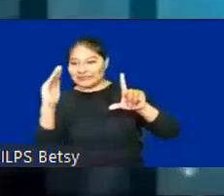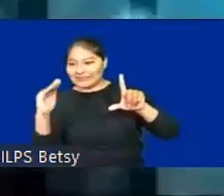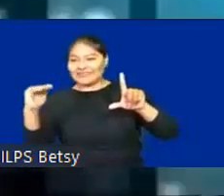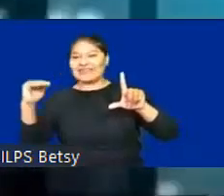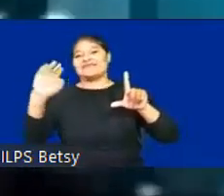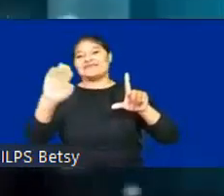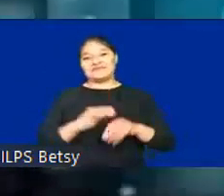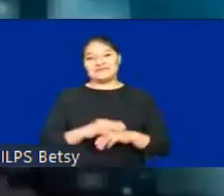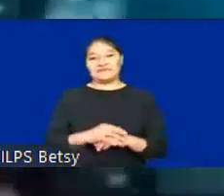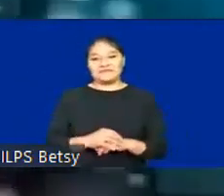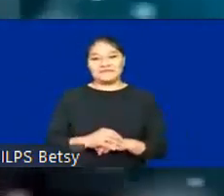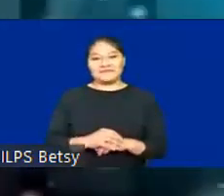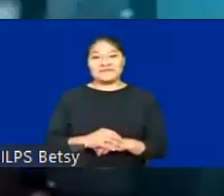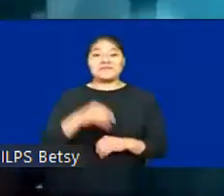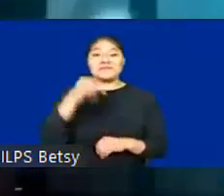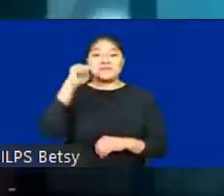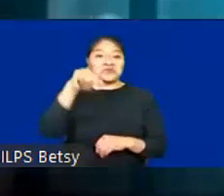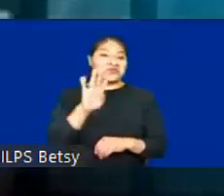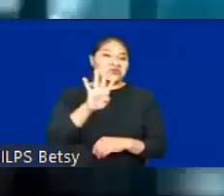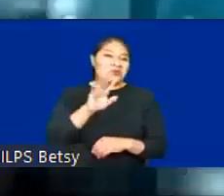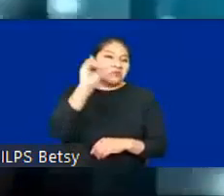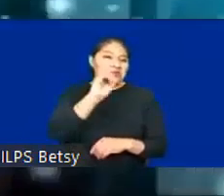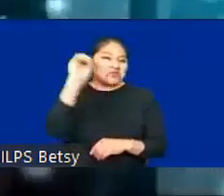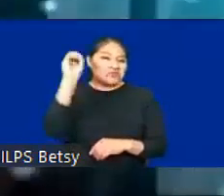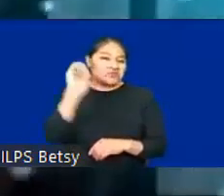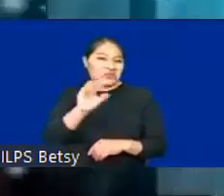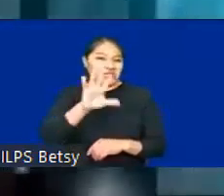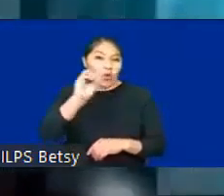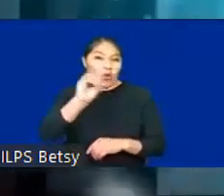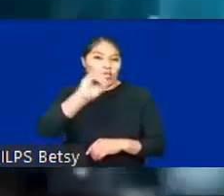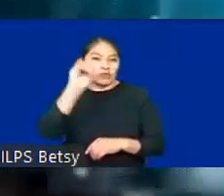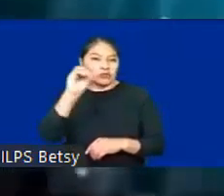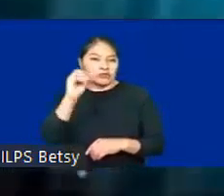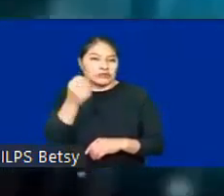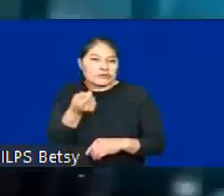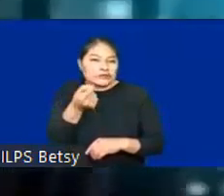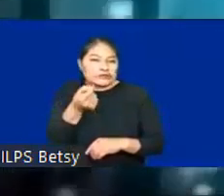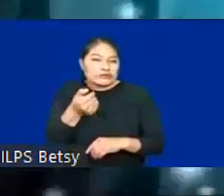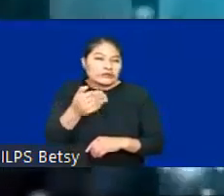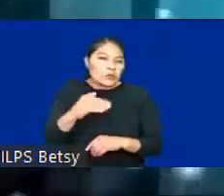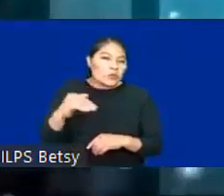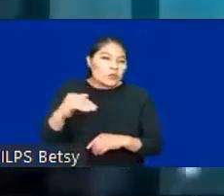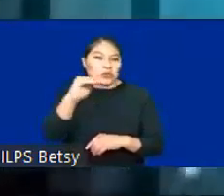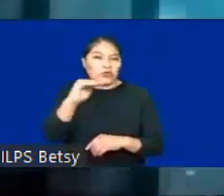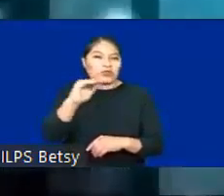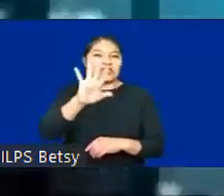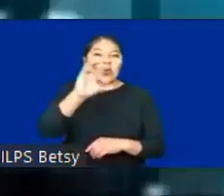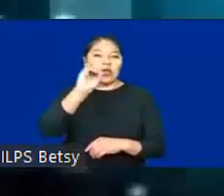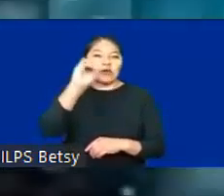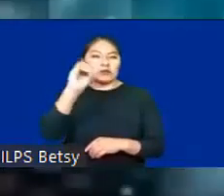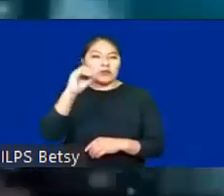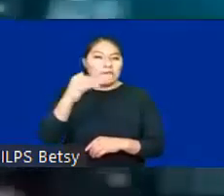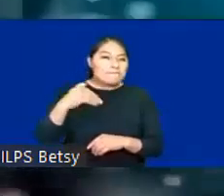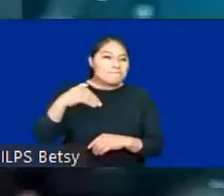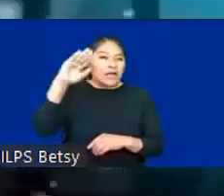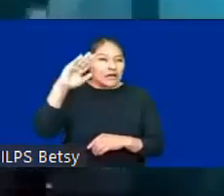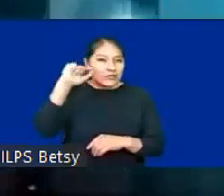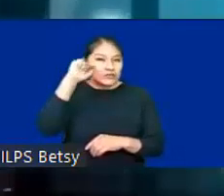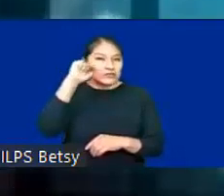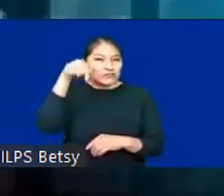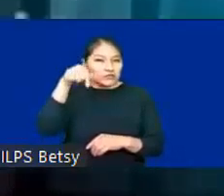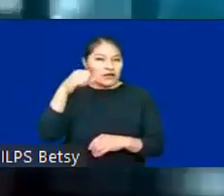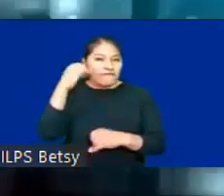a un porcentaje del 50, casi el 50%, más del 50% a final de año de